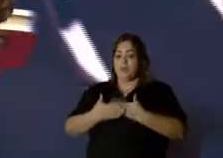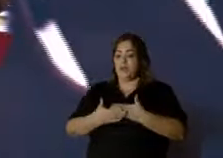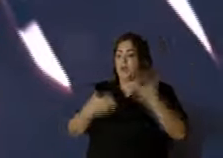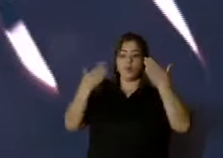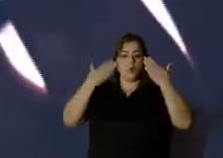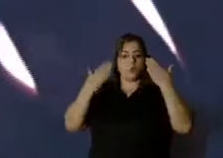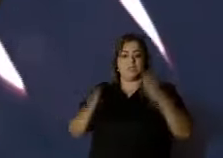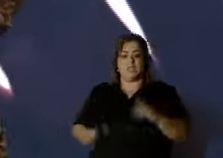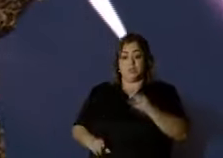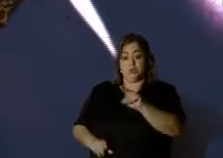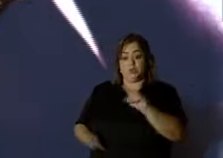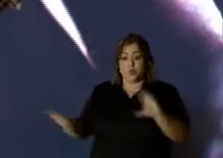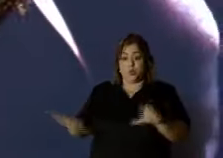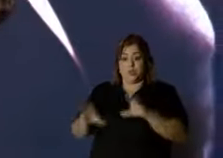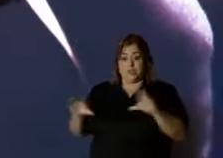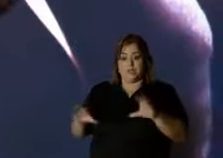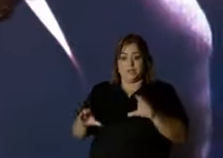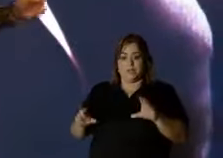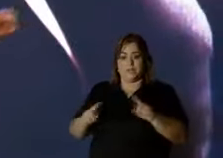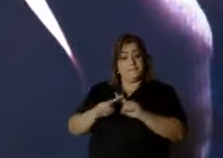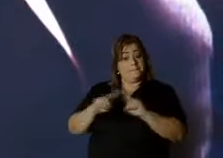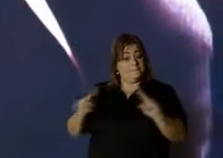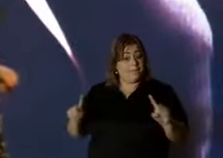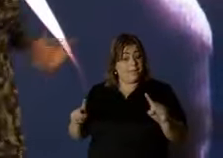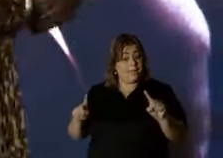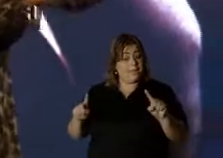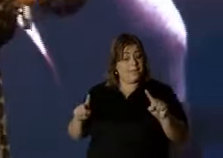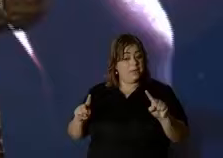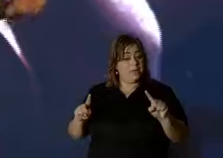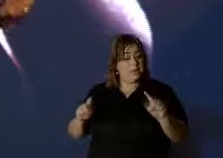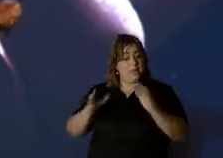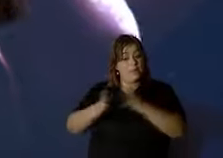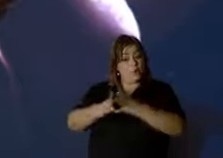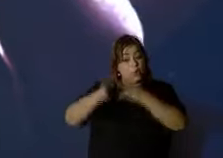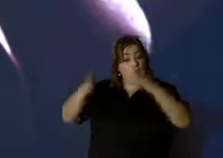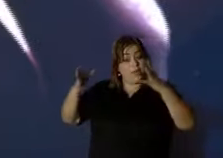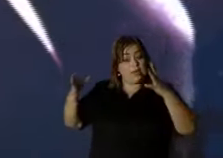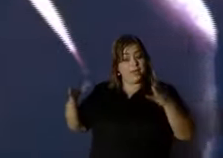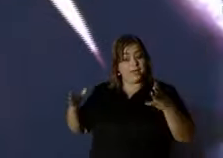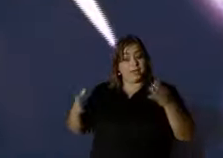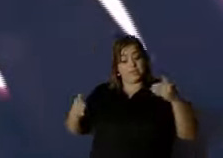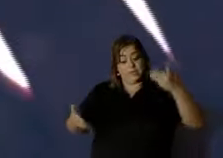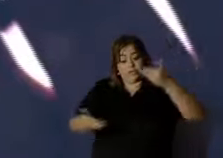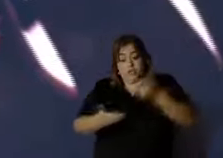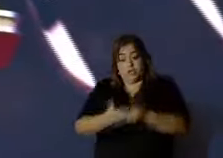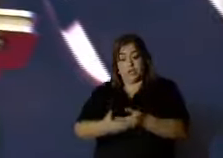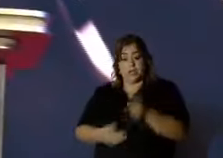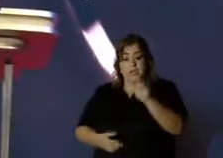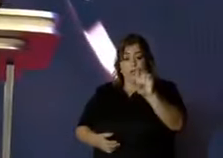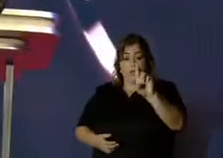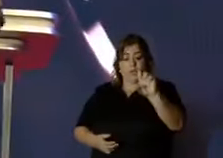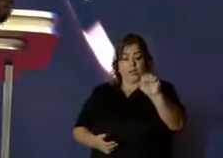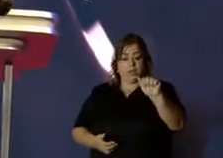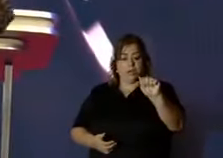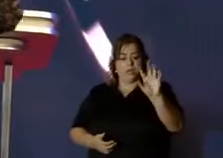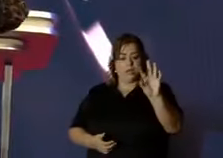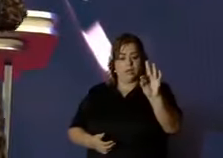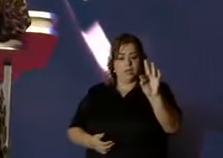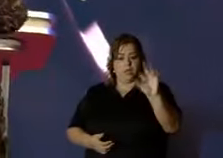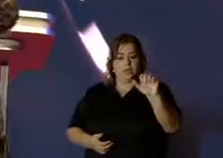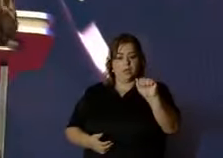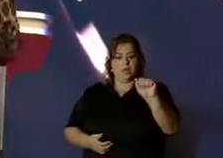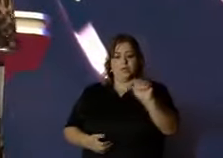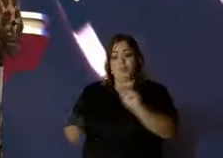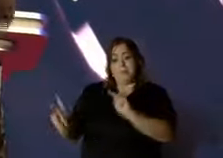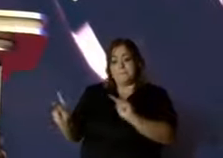hacer. Rada, yo no sé lo que ustedes van a hacer, pero algo grande viene, Eddie. Tienes que creerlo, tienes que creerlo. Rafa, prepárate.